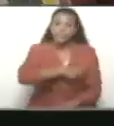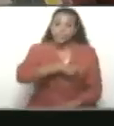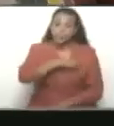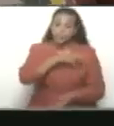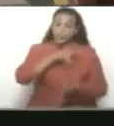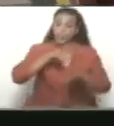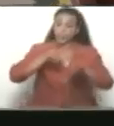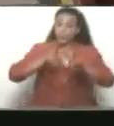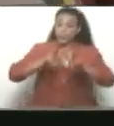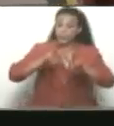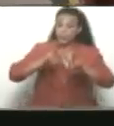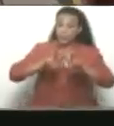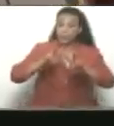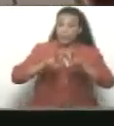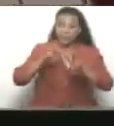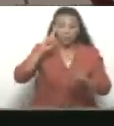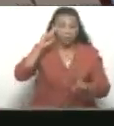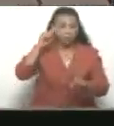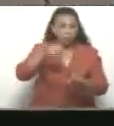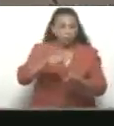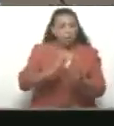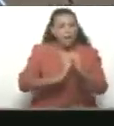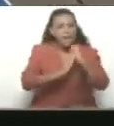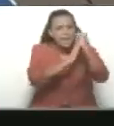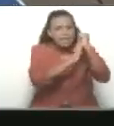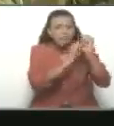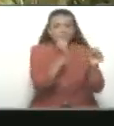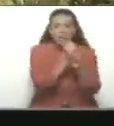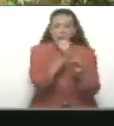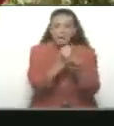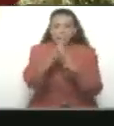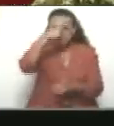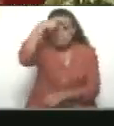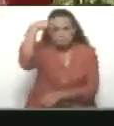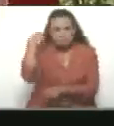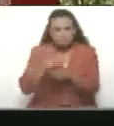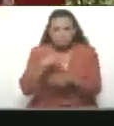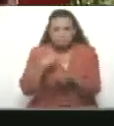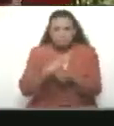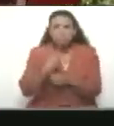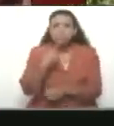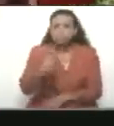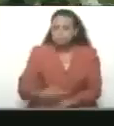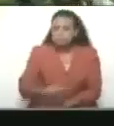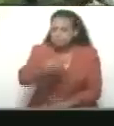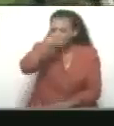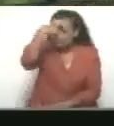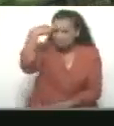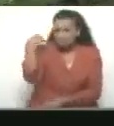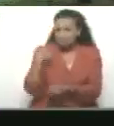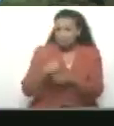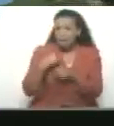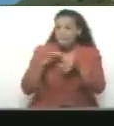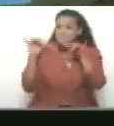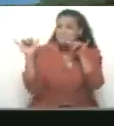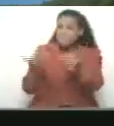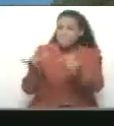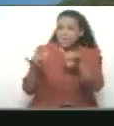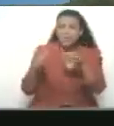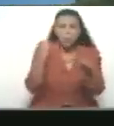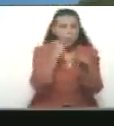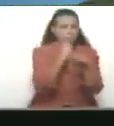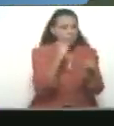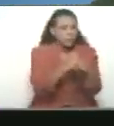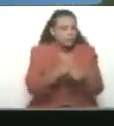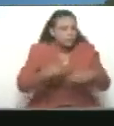misión vivienda Venezuela con su dirección y liderazgo y el trabajo del pueblo porque hay que decirlo obreros de las tejerías